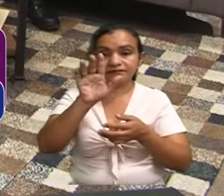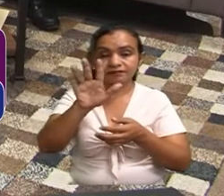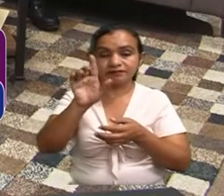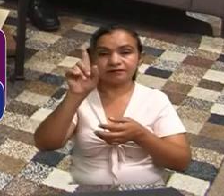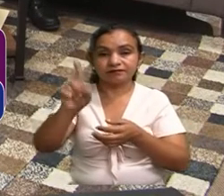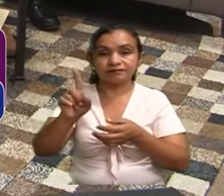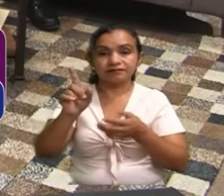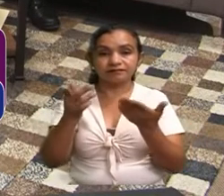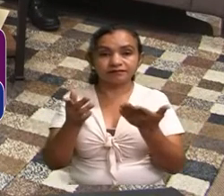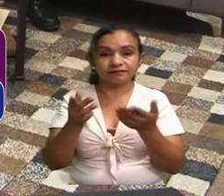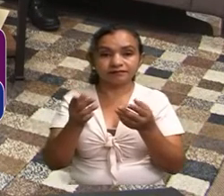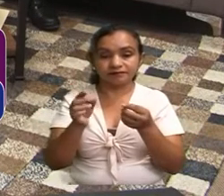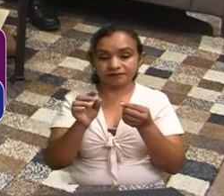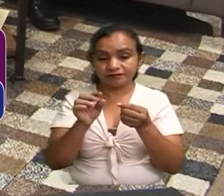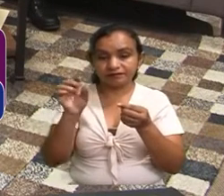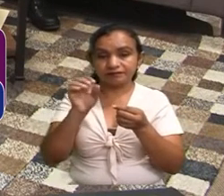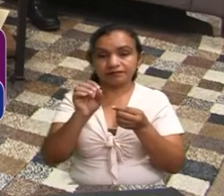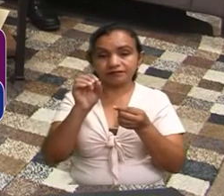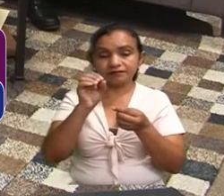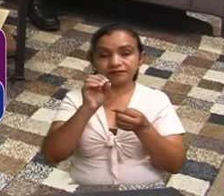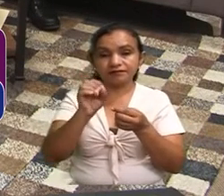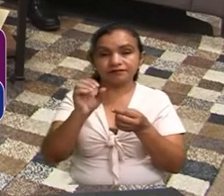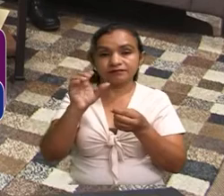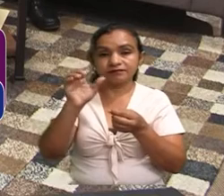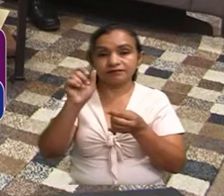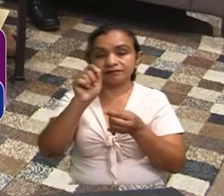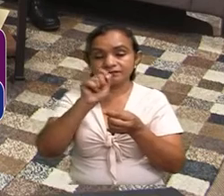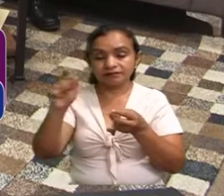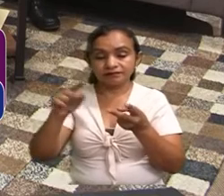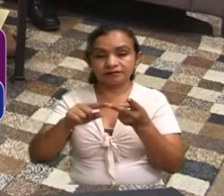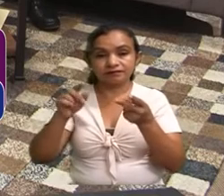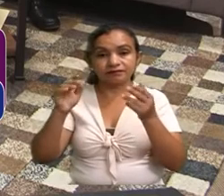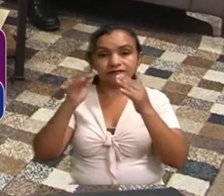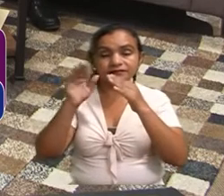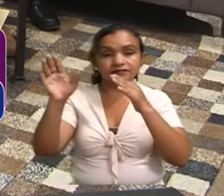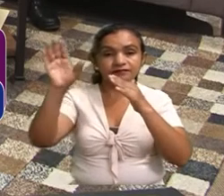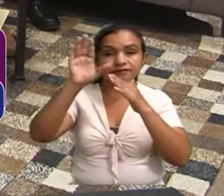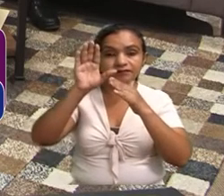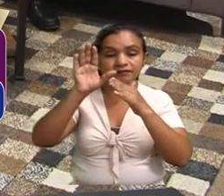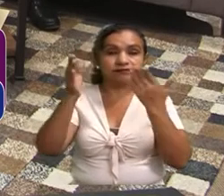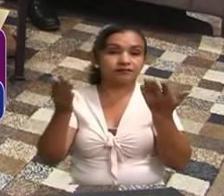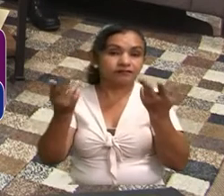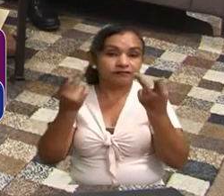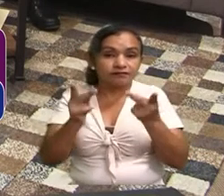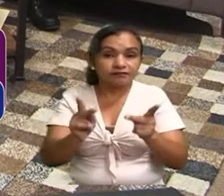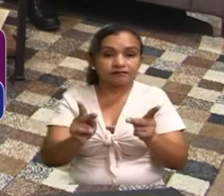municipios. Sacamos aquí a Ocotal y a Corinto, que no tienen comunidades rurales, pero